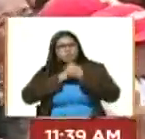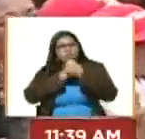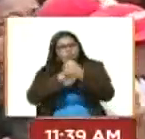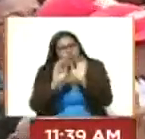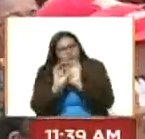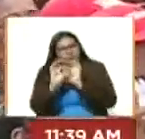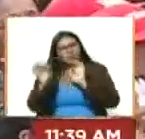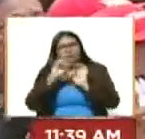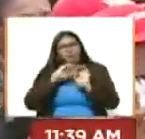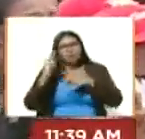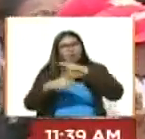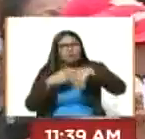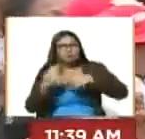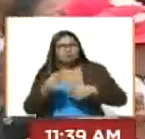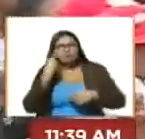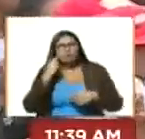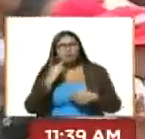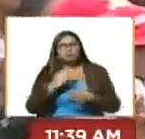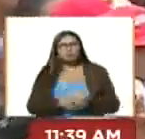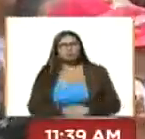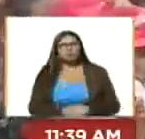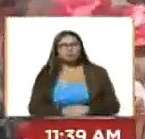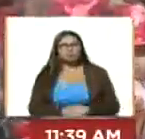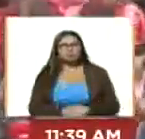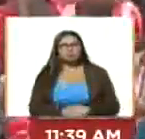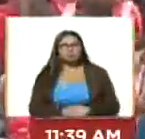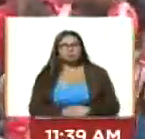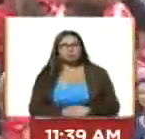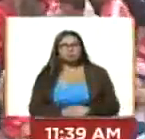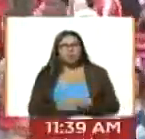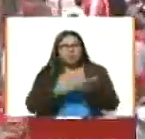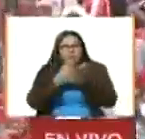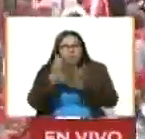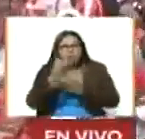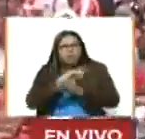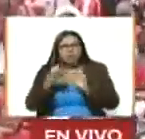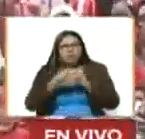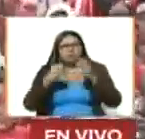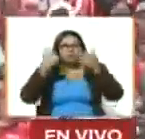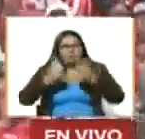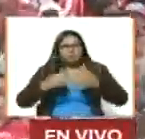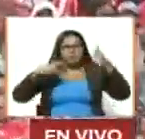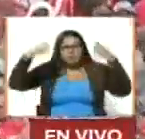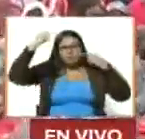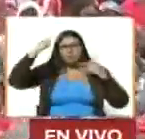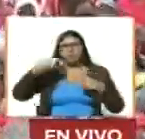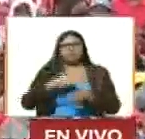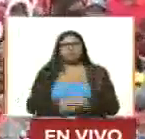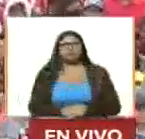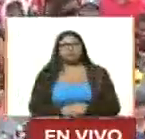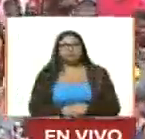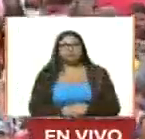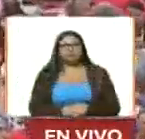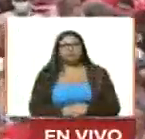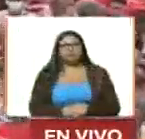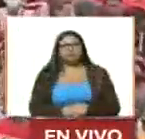eterno a la revolución bolivariana, al legado de nuestro gigante Hugo Chávez. Por